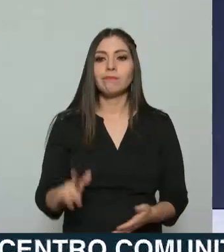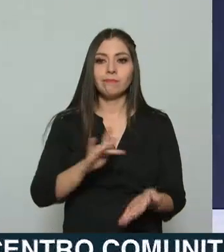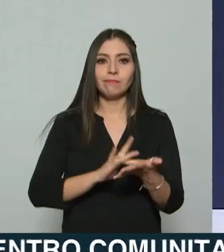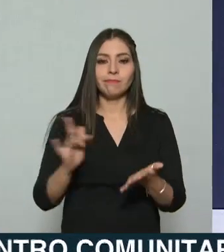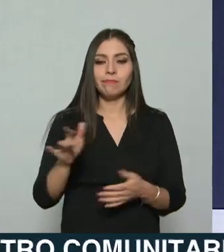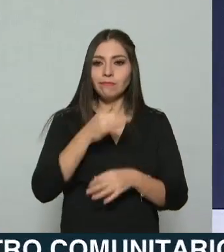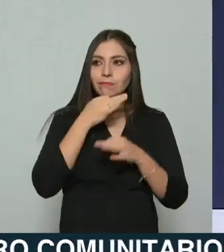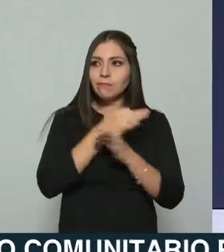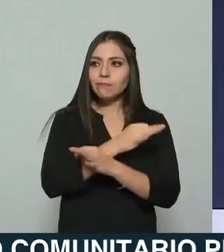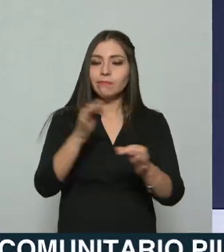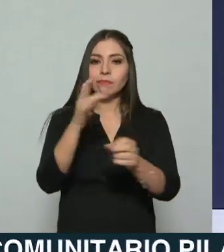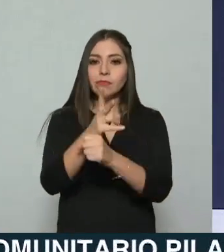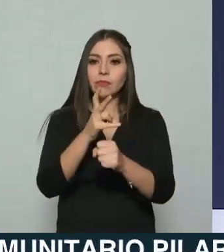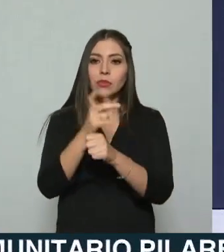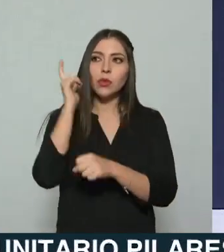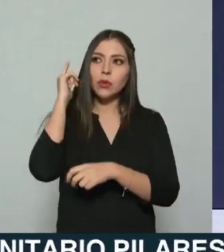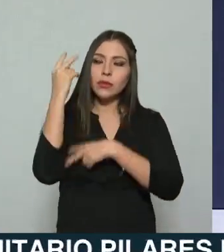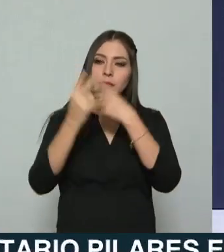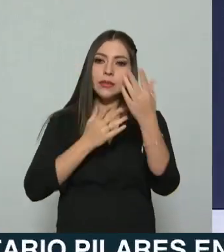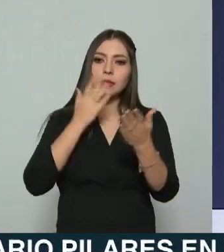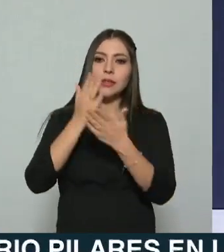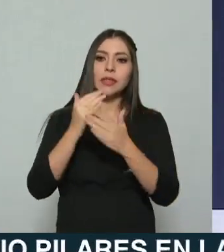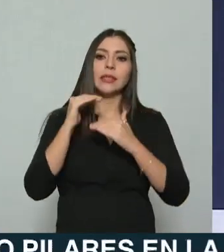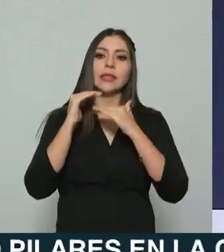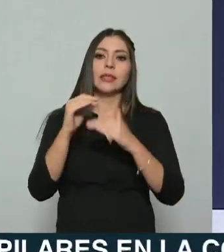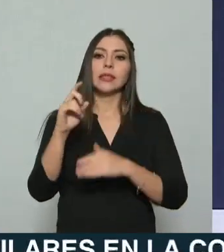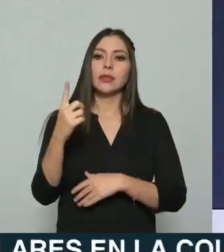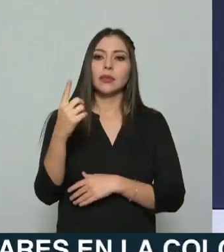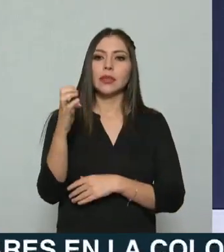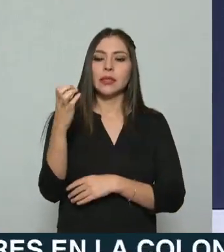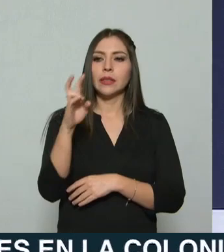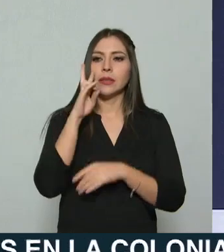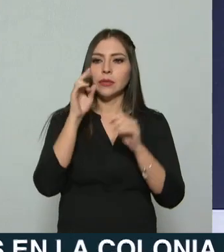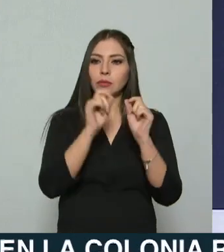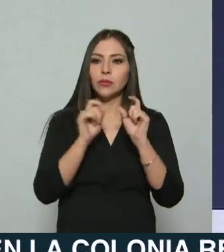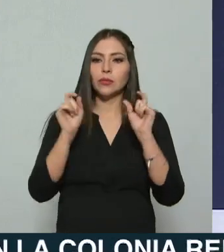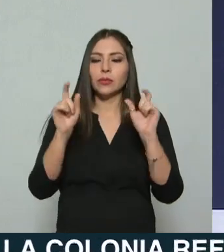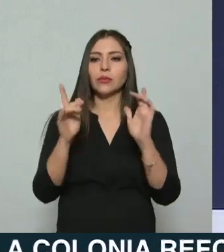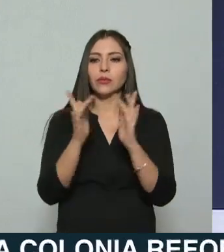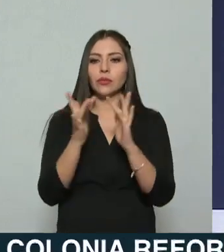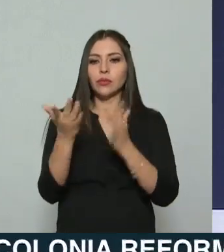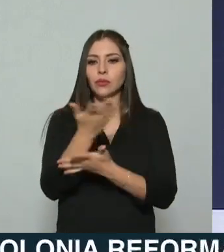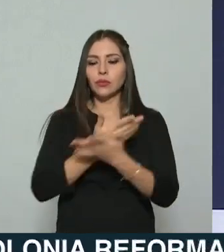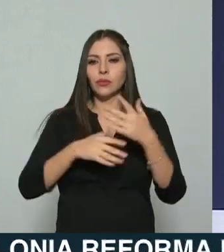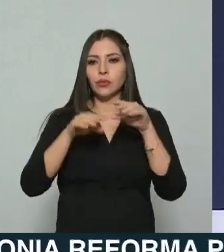próximo 31 de enero y bueno, pues compartimos las imágenes en las redes sociales. Gracias, hasta luego. Gracias a ti, muy buen viernes.